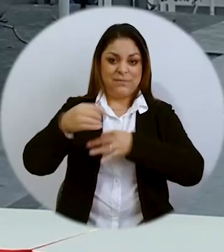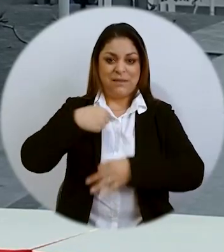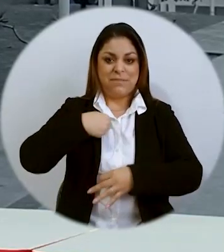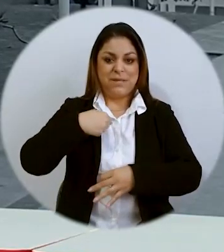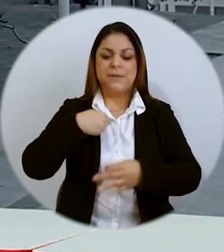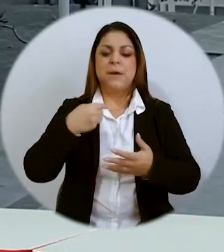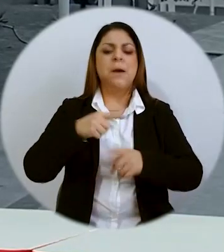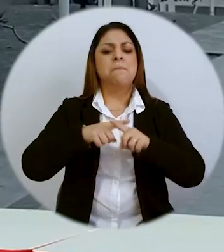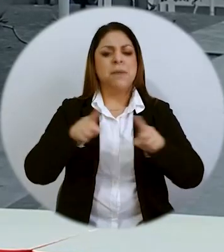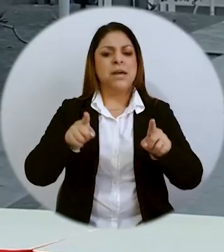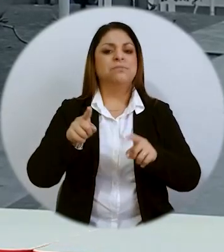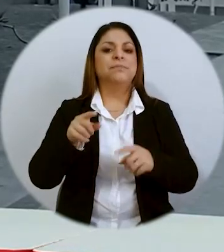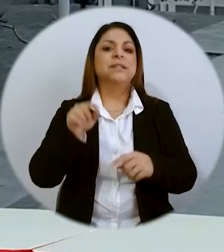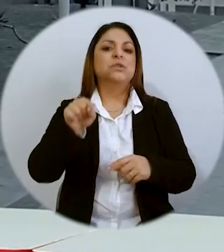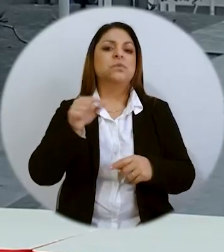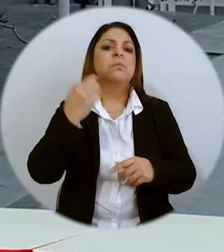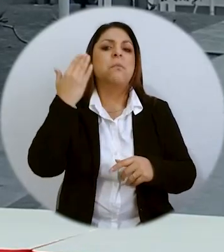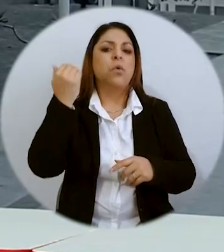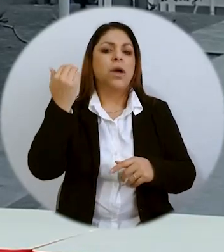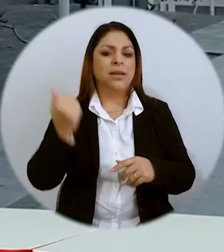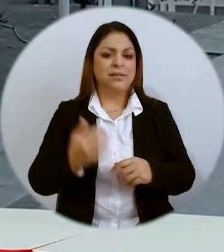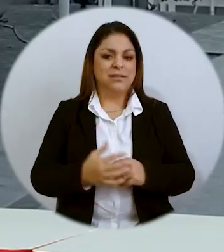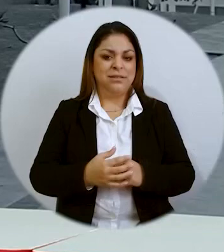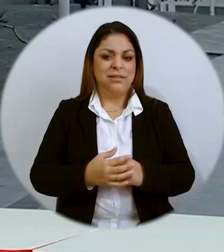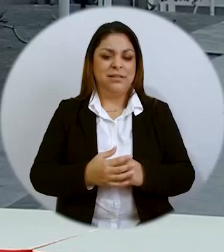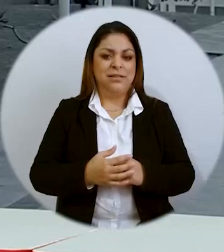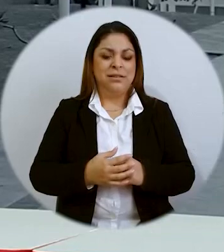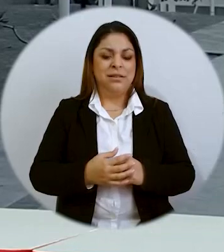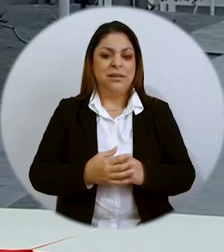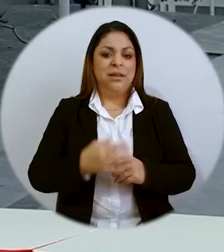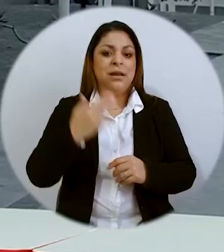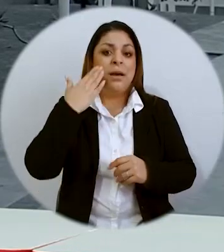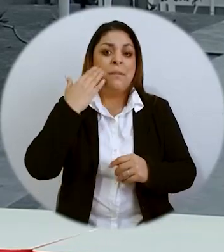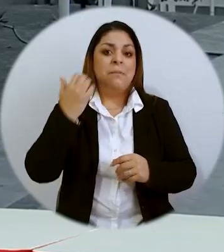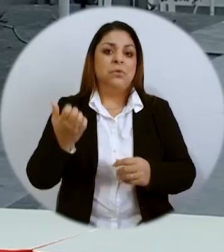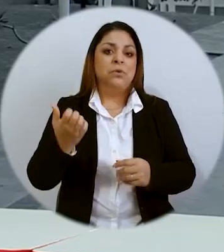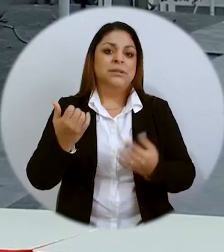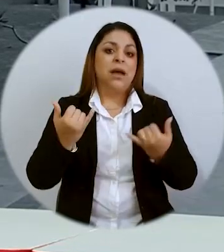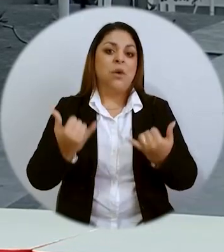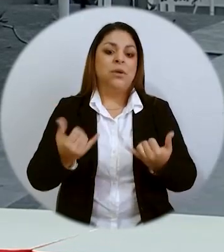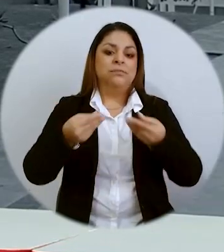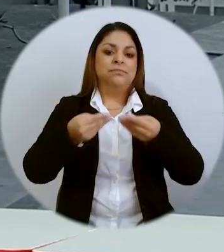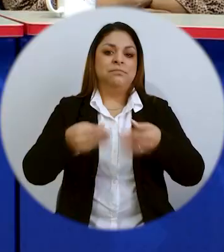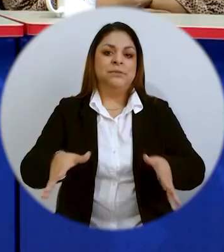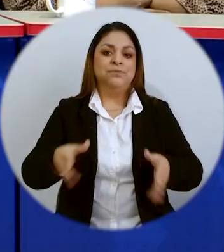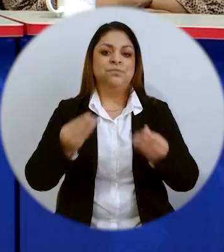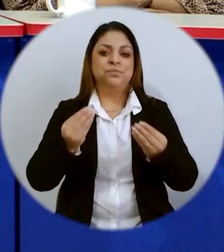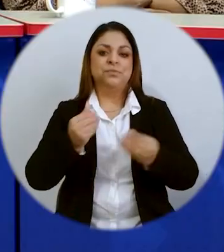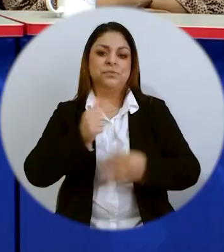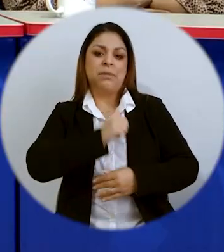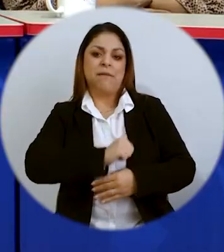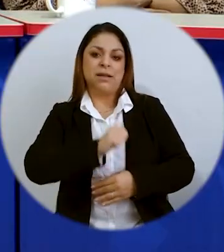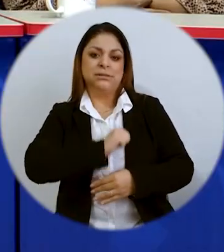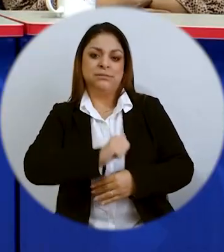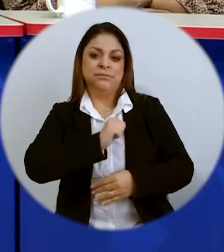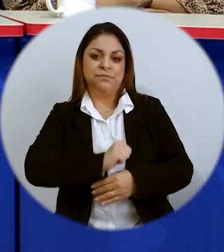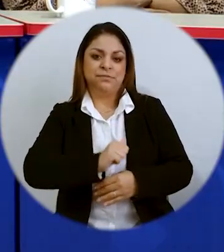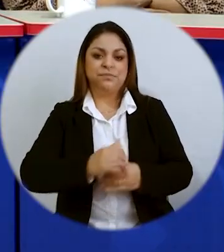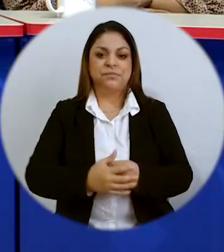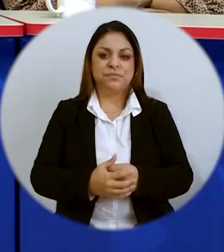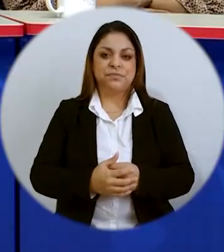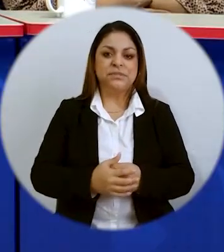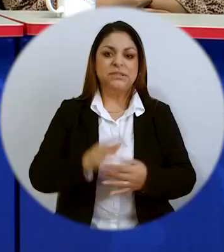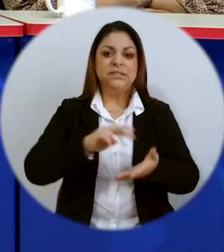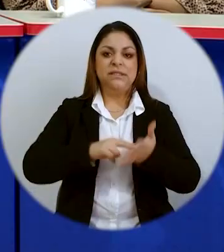trabajo, está también muy vinculado al hecho de, bueno, inclusive la pérdida de privacidad,